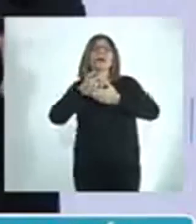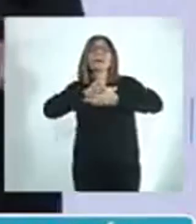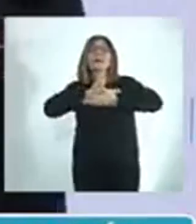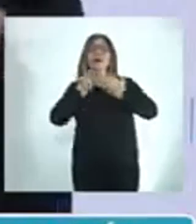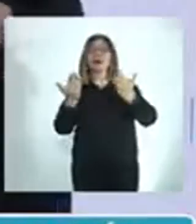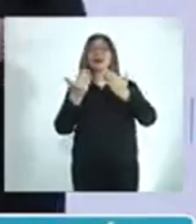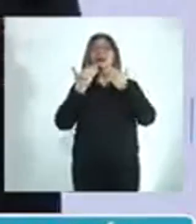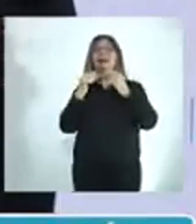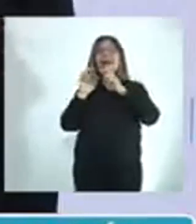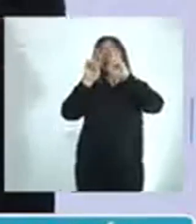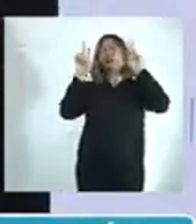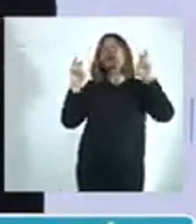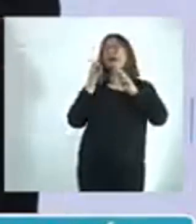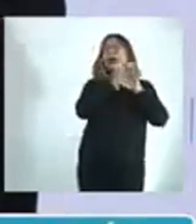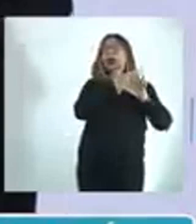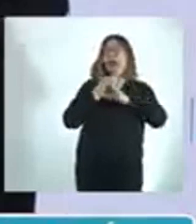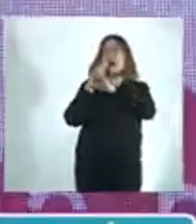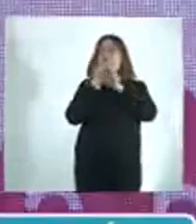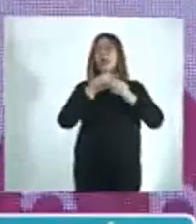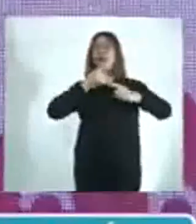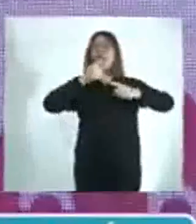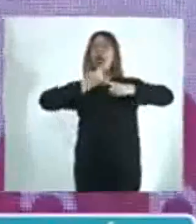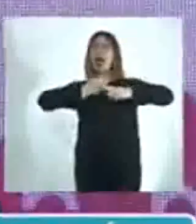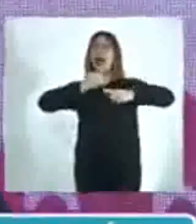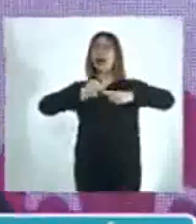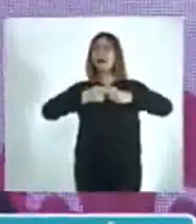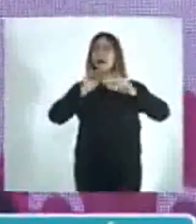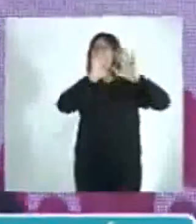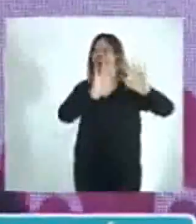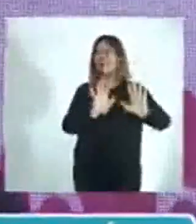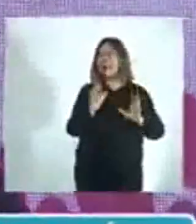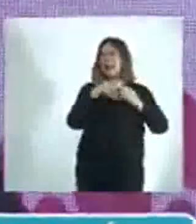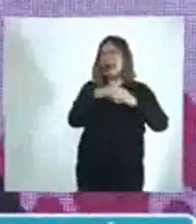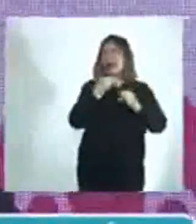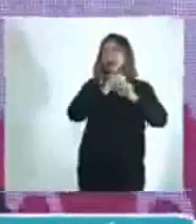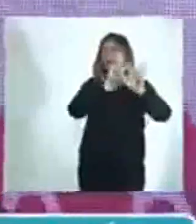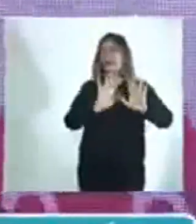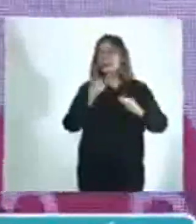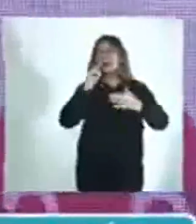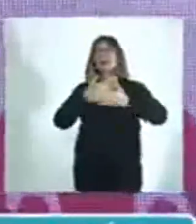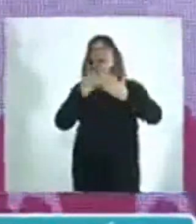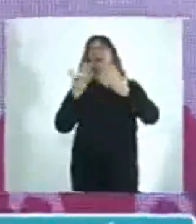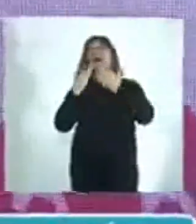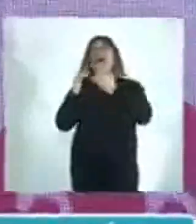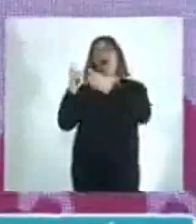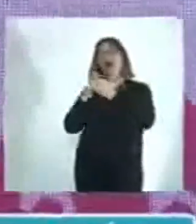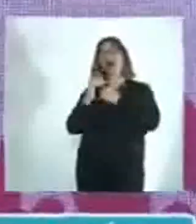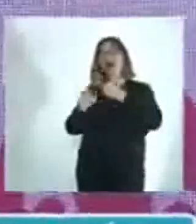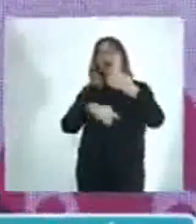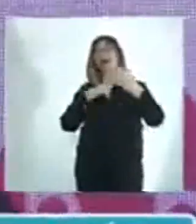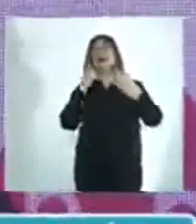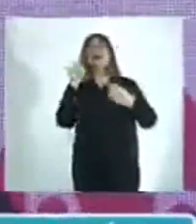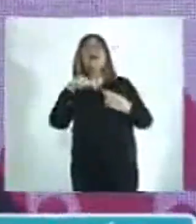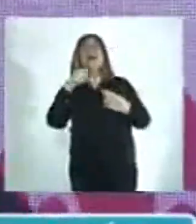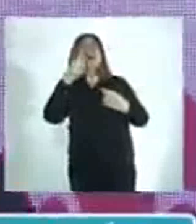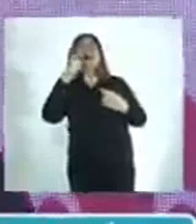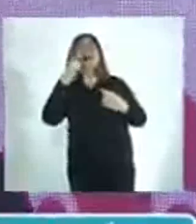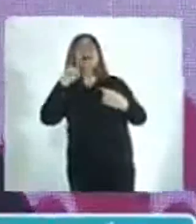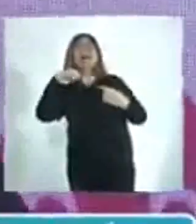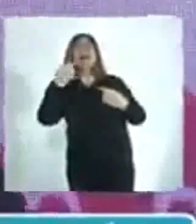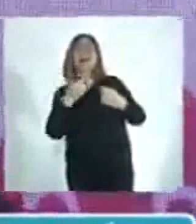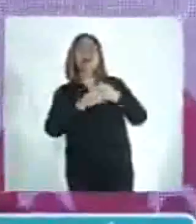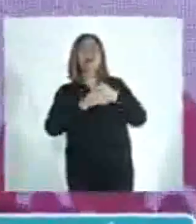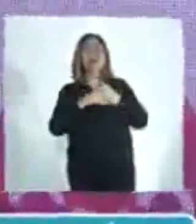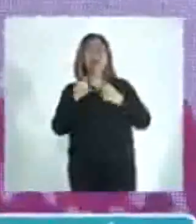para todas las escuelas, para todas las docentes que tienen a cargo, como decíamos, los actos. Guy Jochen también estuvo pasando en el día de